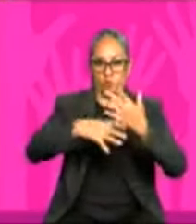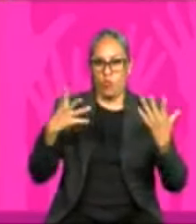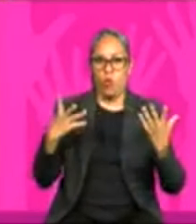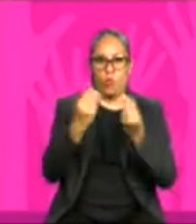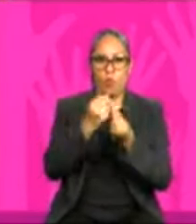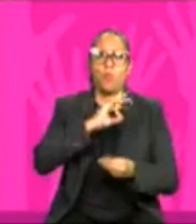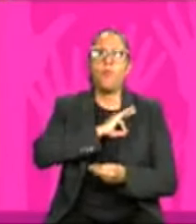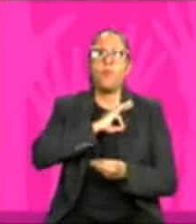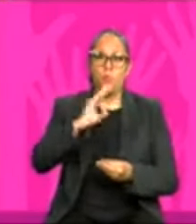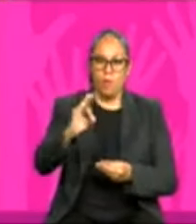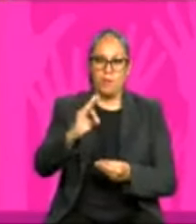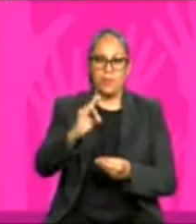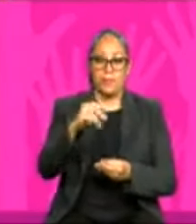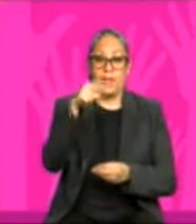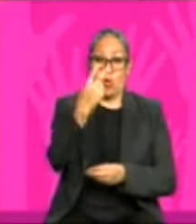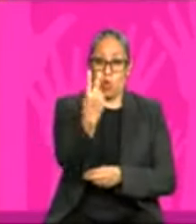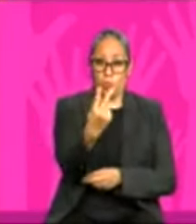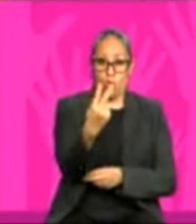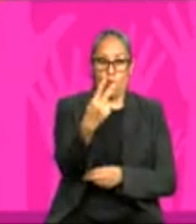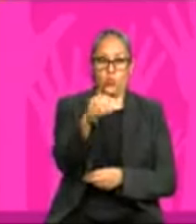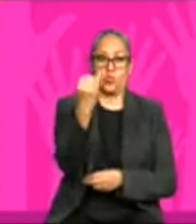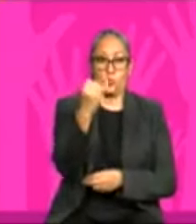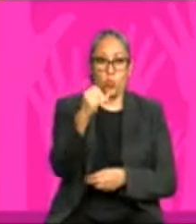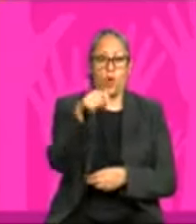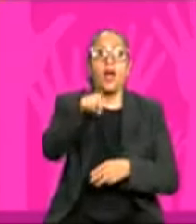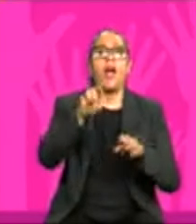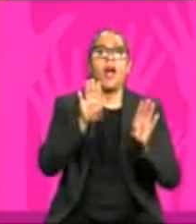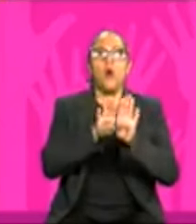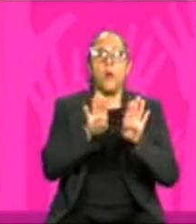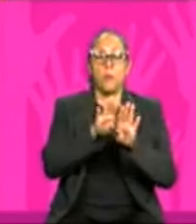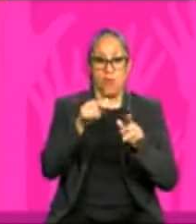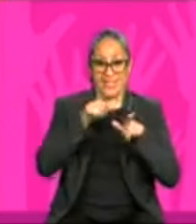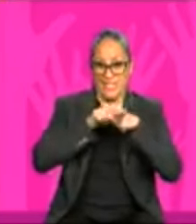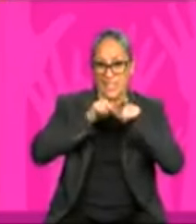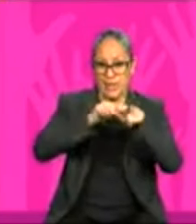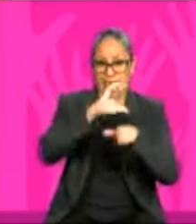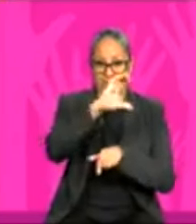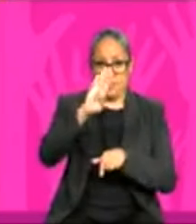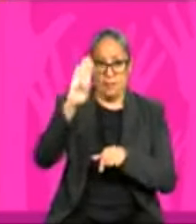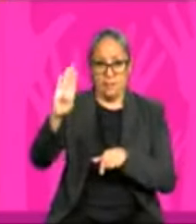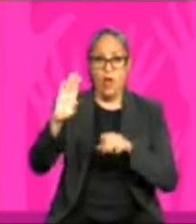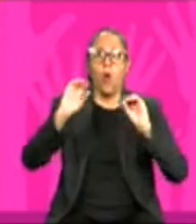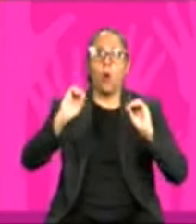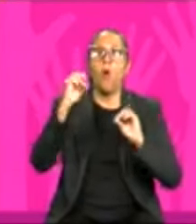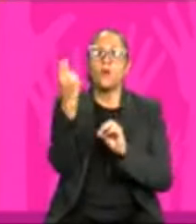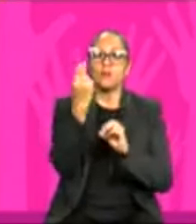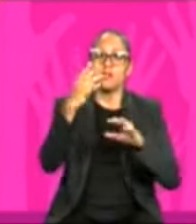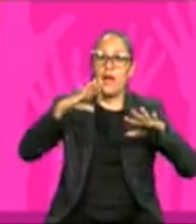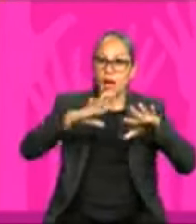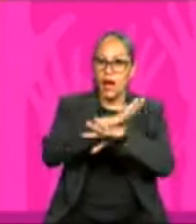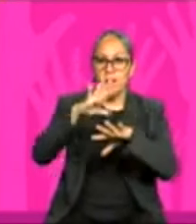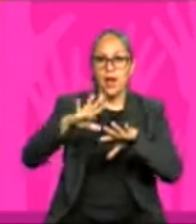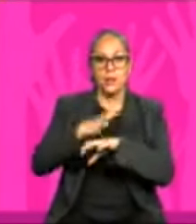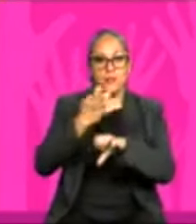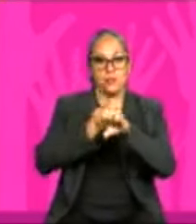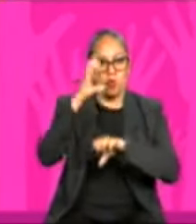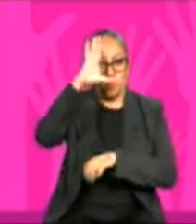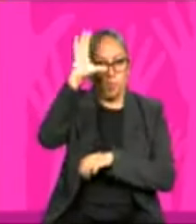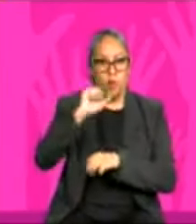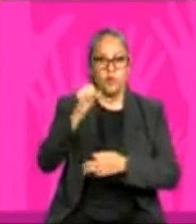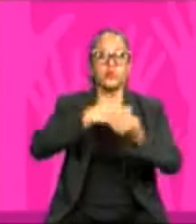Este 2 de julio solo tenemos dos opciones: la continuidad de Cuauhtémoc Blanco o el cambio que Morelos necesita y que todos